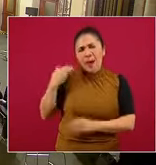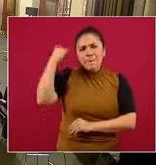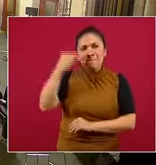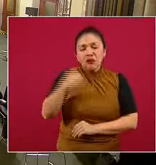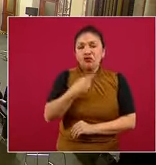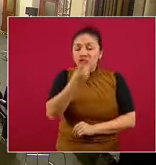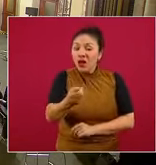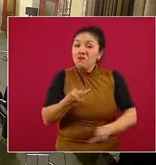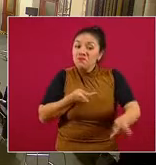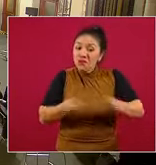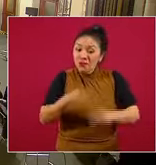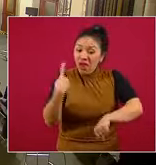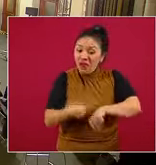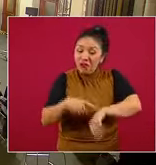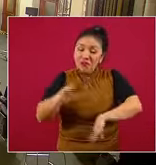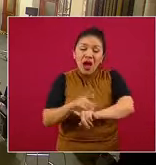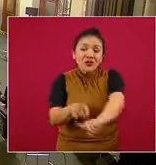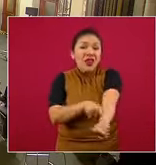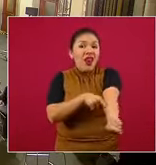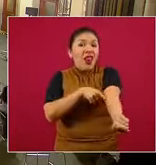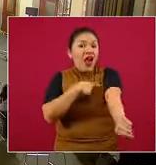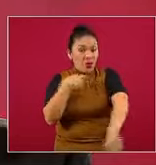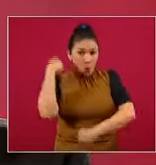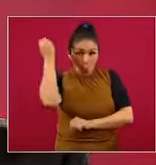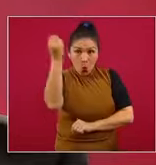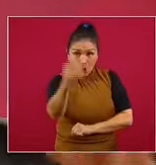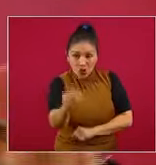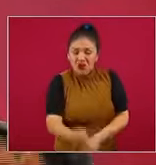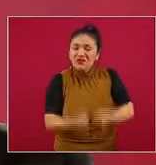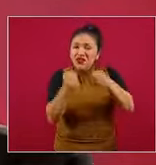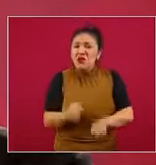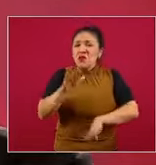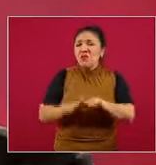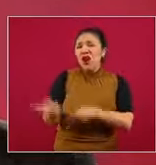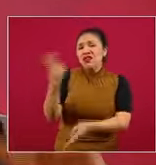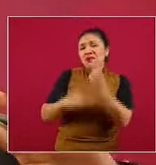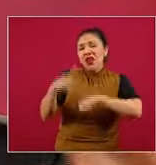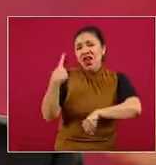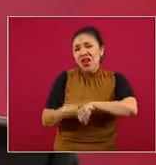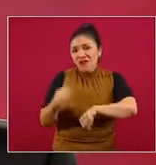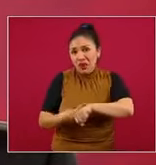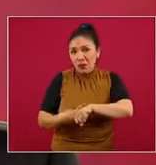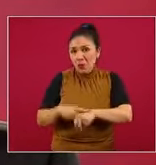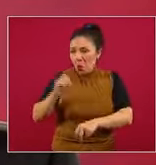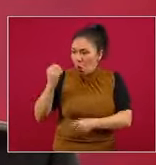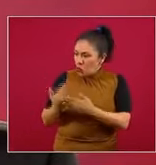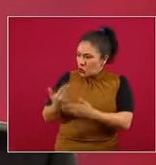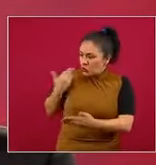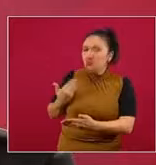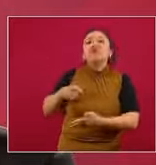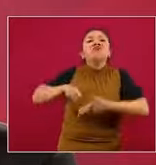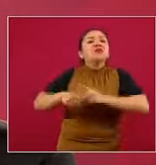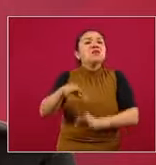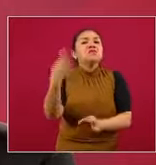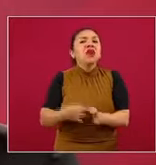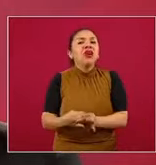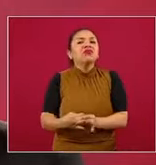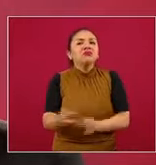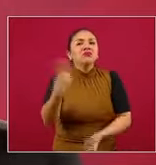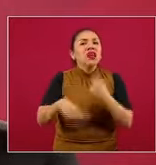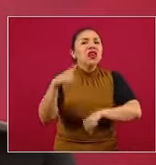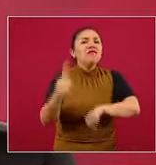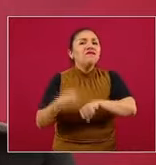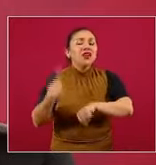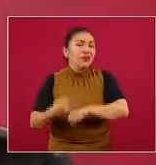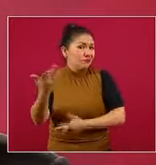una epidemia larga. En octubre habrá un repunte de contagios. Empezó octubre, empezó a aumentar los contagios. Entonces, en todo momento